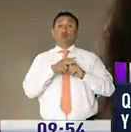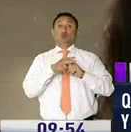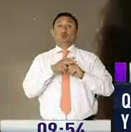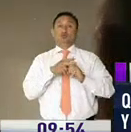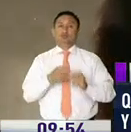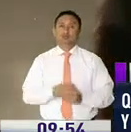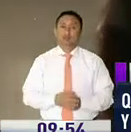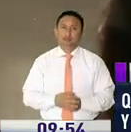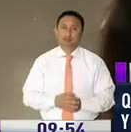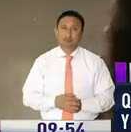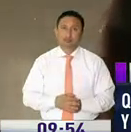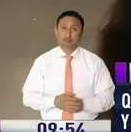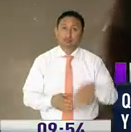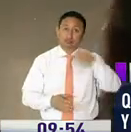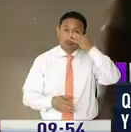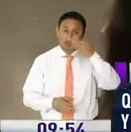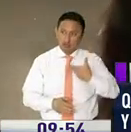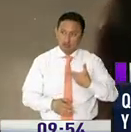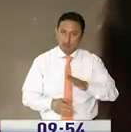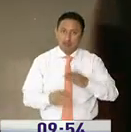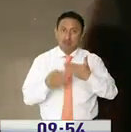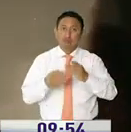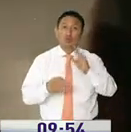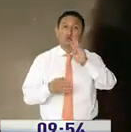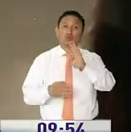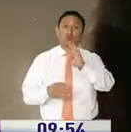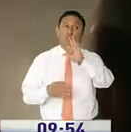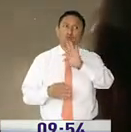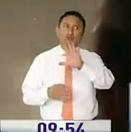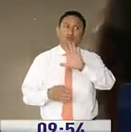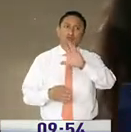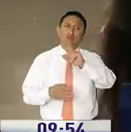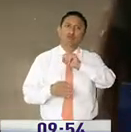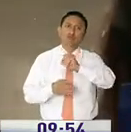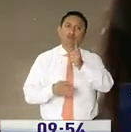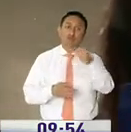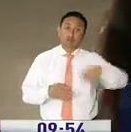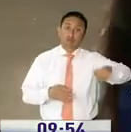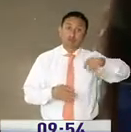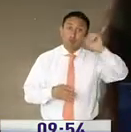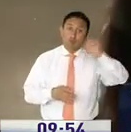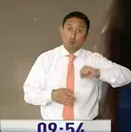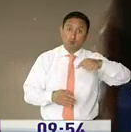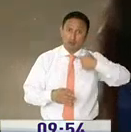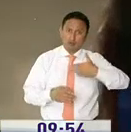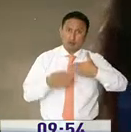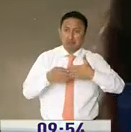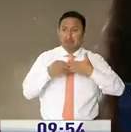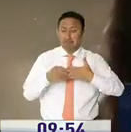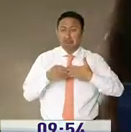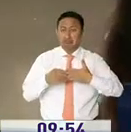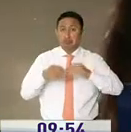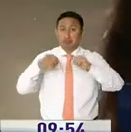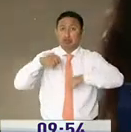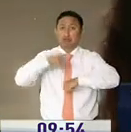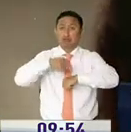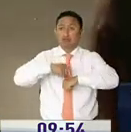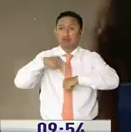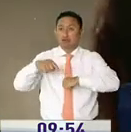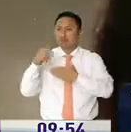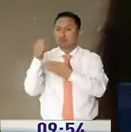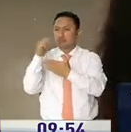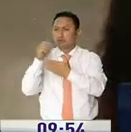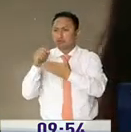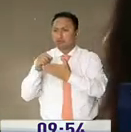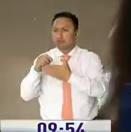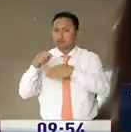En este caso el examen estaba abierto 45 minutos. Entonces ellos tenían esta flexibilidad de tener tiempo para acabar su